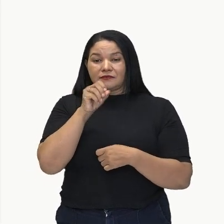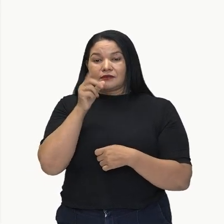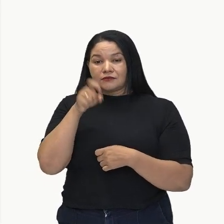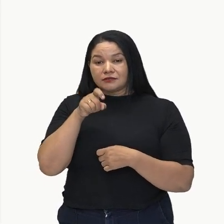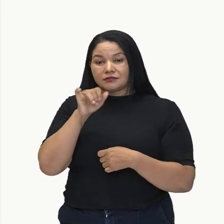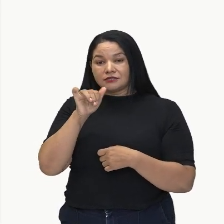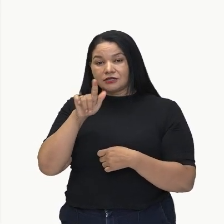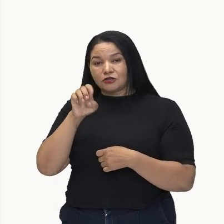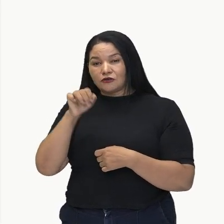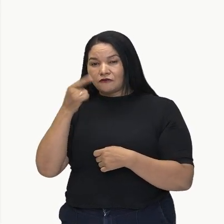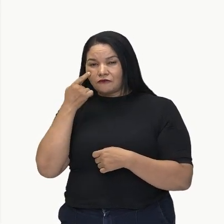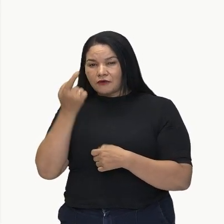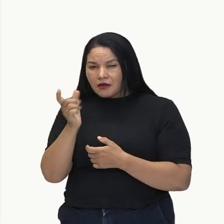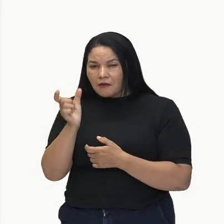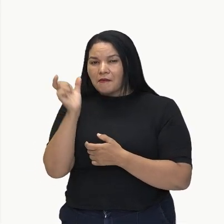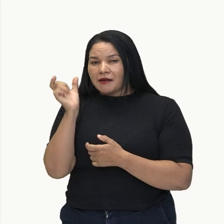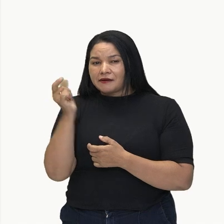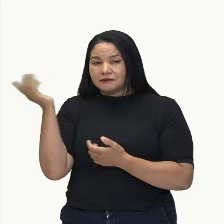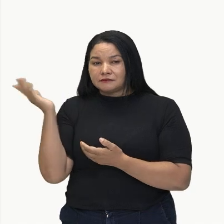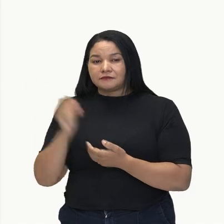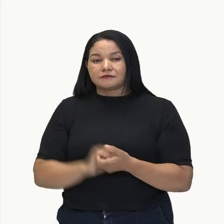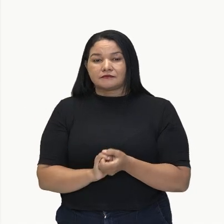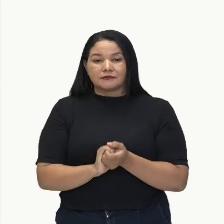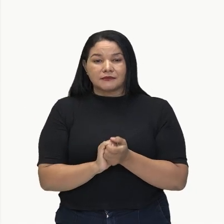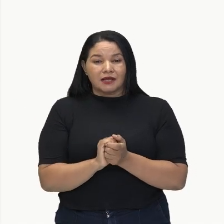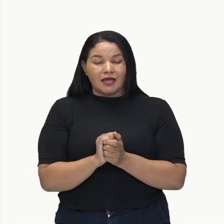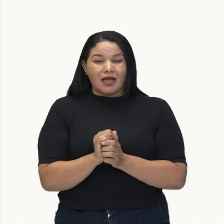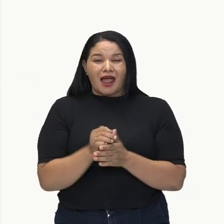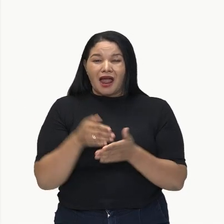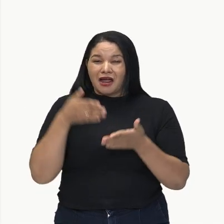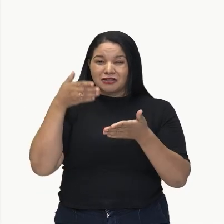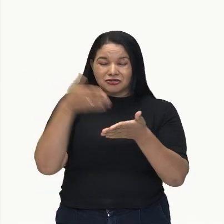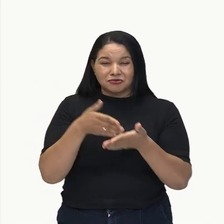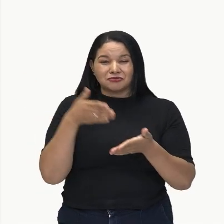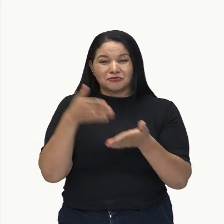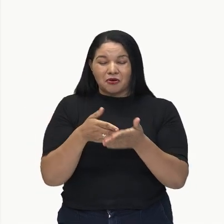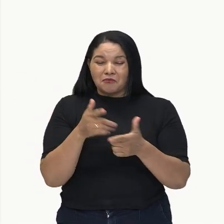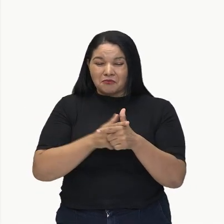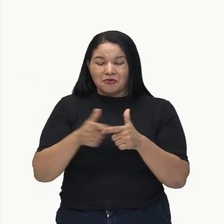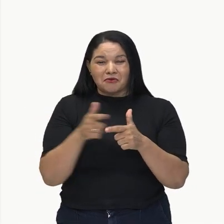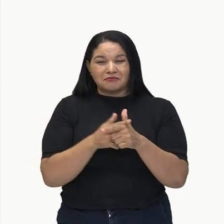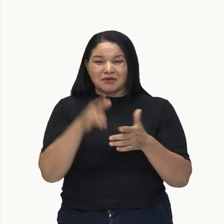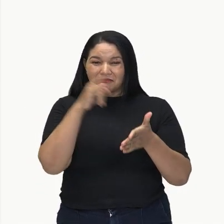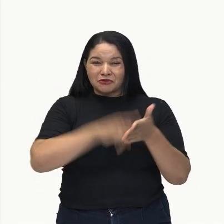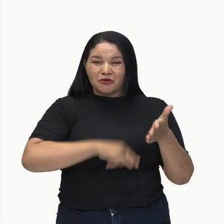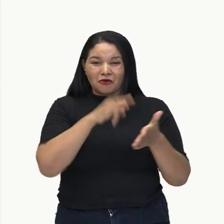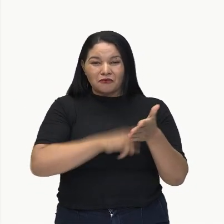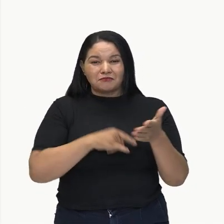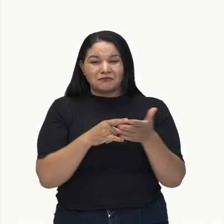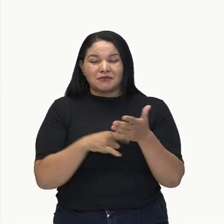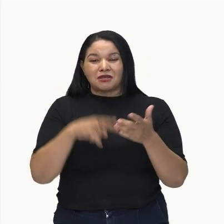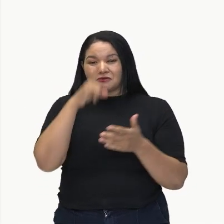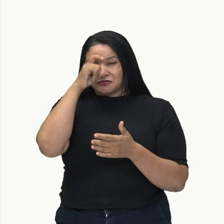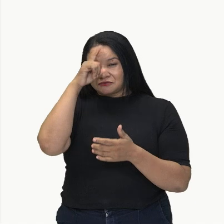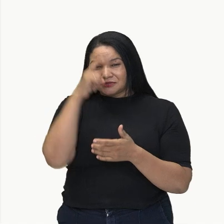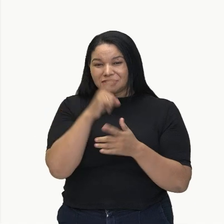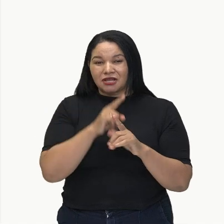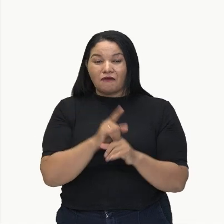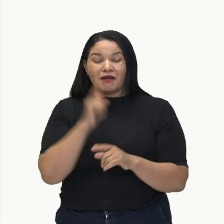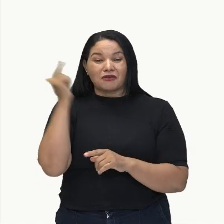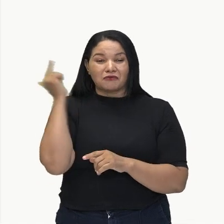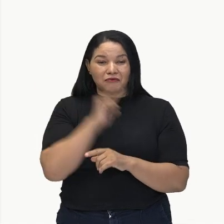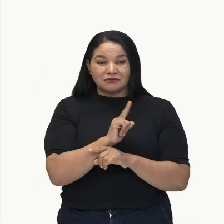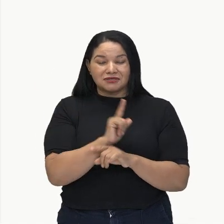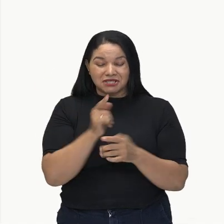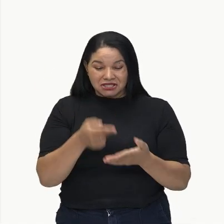oxígeno. Enfrentaram la burocracia del hospital para conseguir